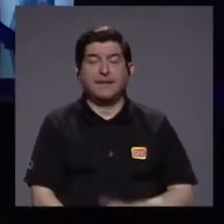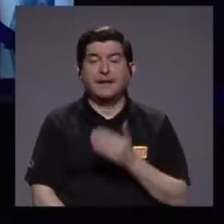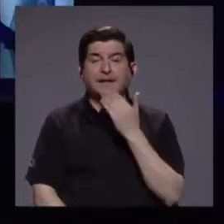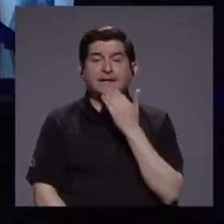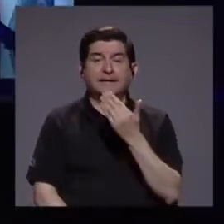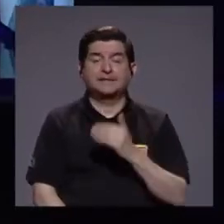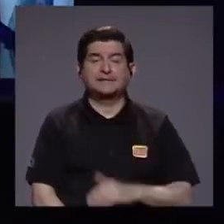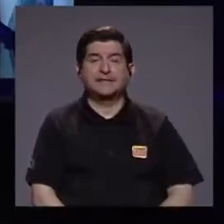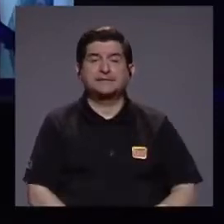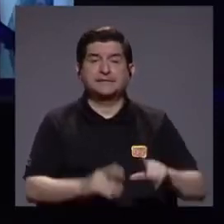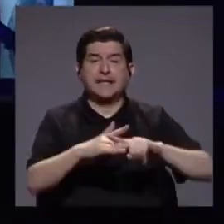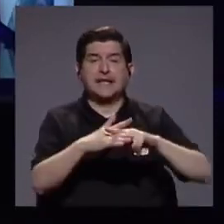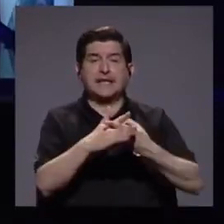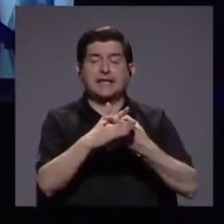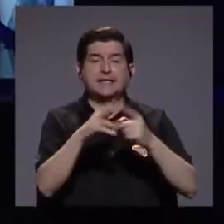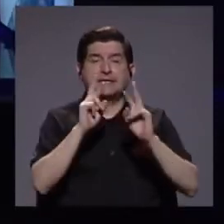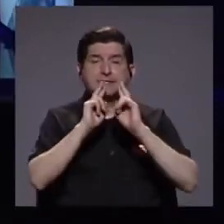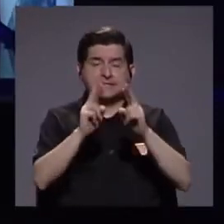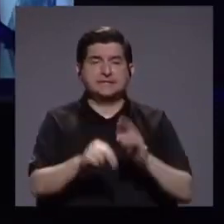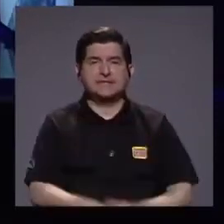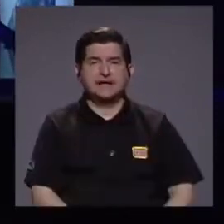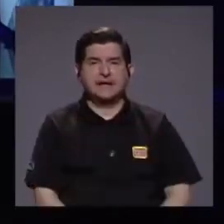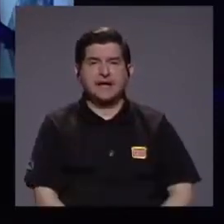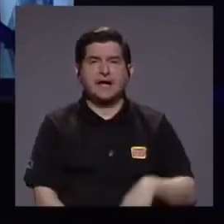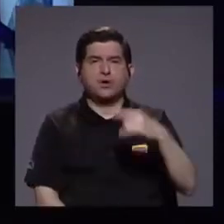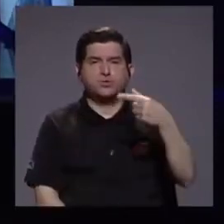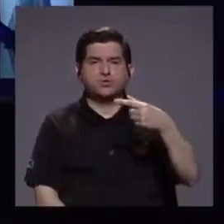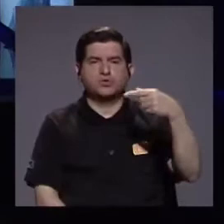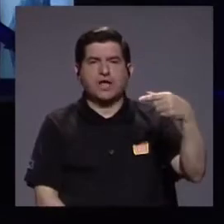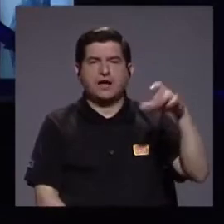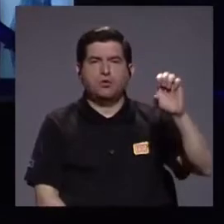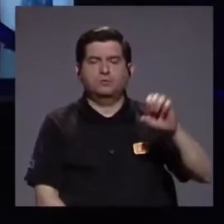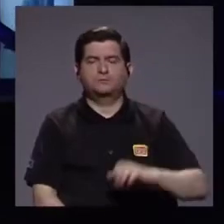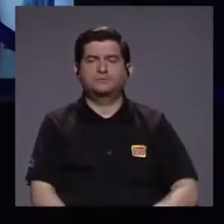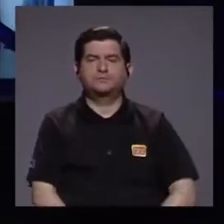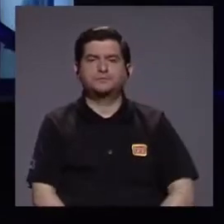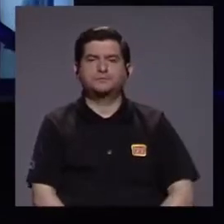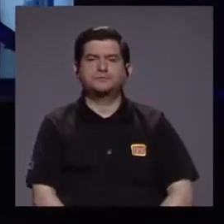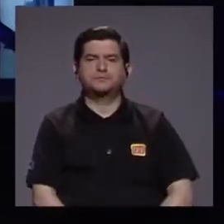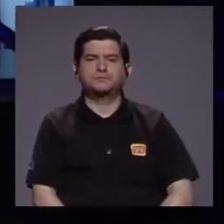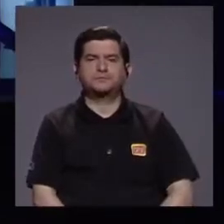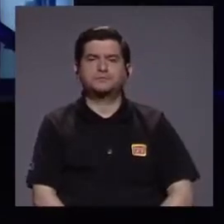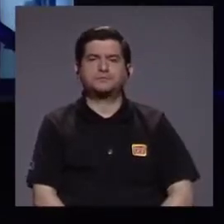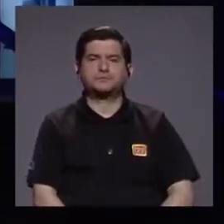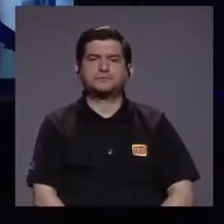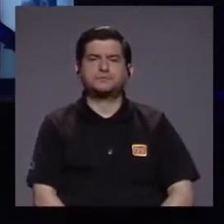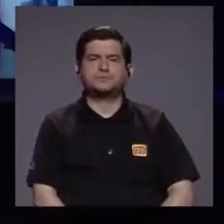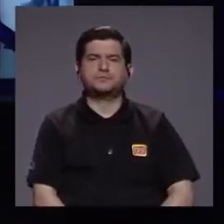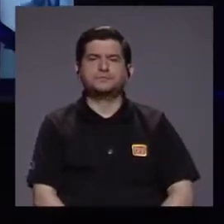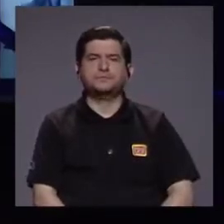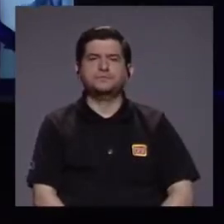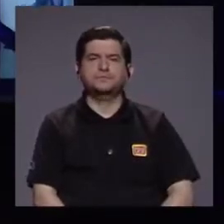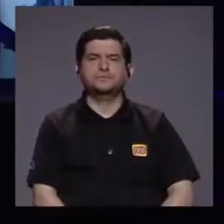Gracias. Iniciamos con la respuesta del señor Gustavo Gutiérrez Espeleta.